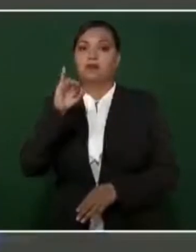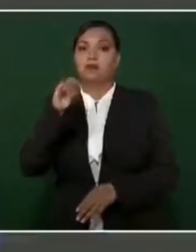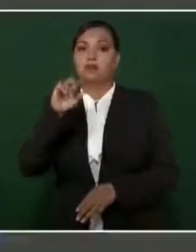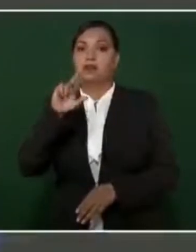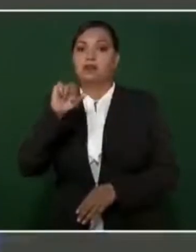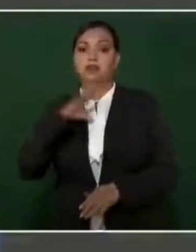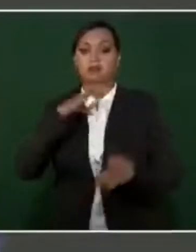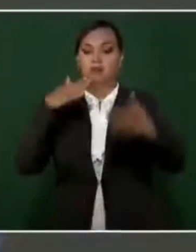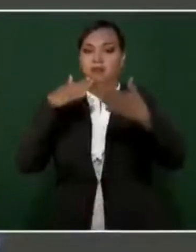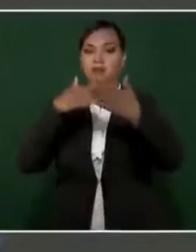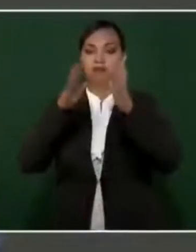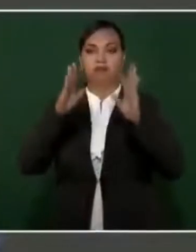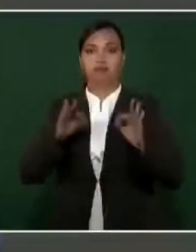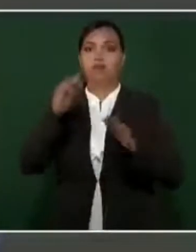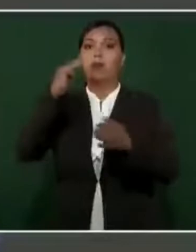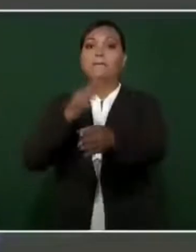Madero,